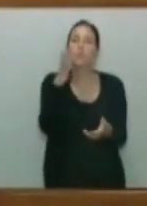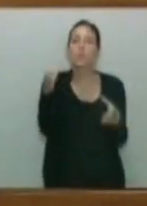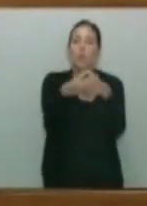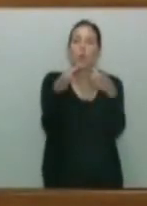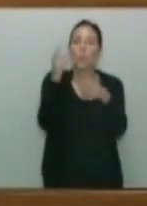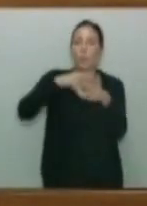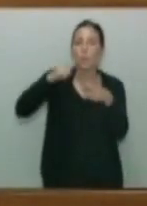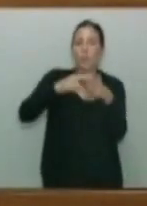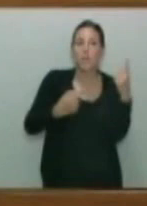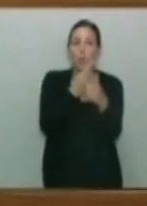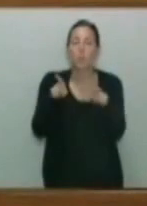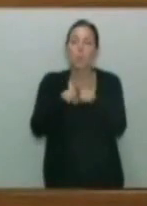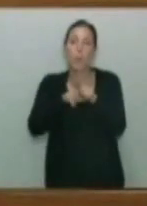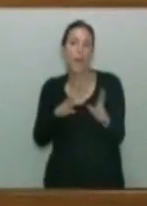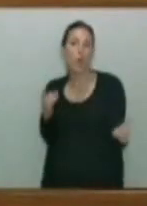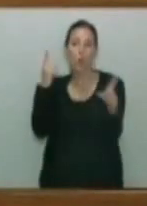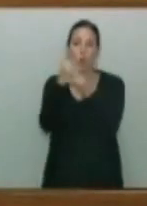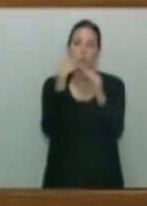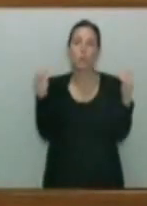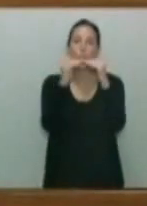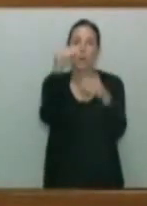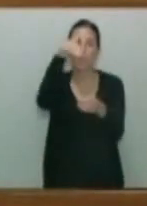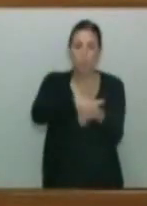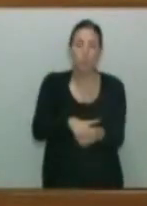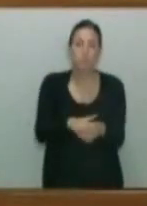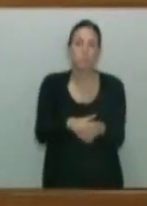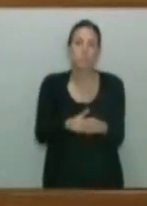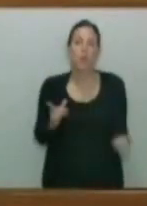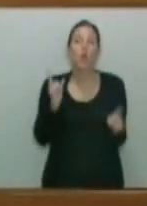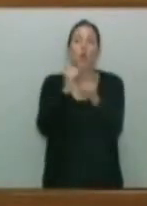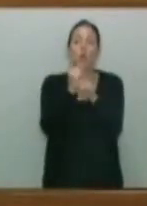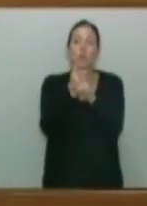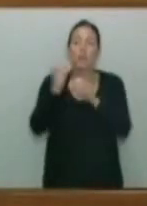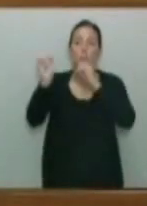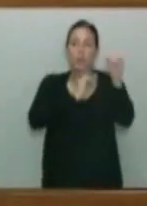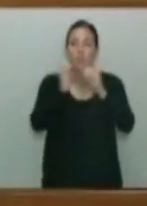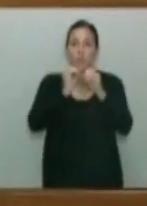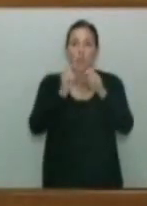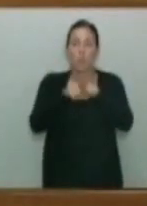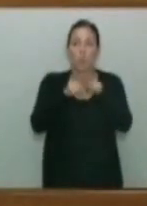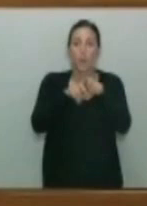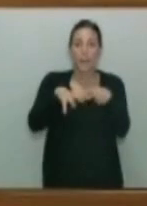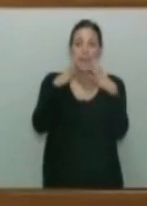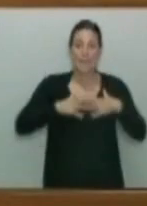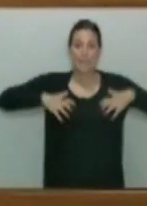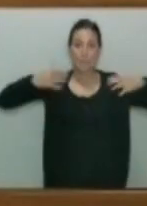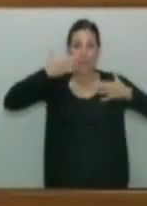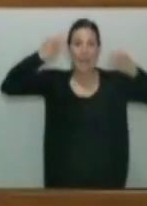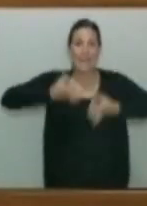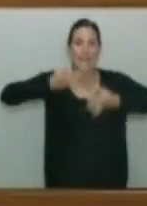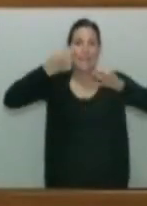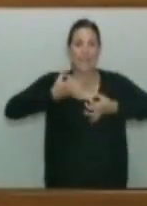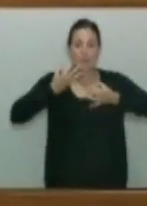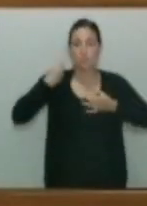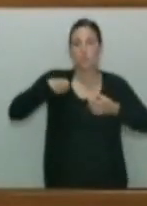político para oponerse a la igualdad del voto, para oponerse a la proporcionalidad, para que esta Cámara sea la foto real, lo más real posible, de